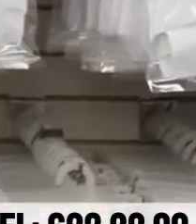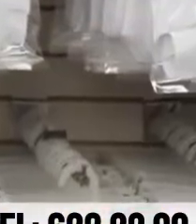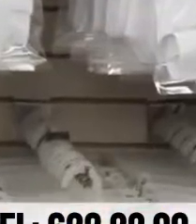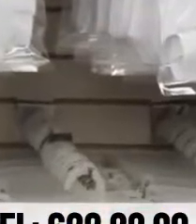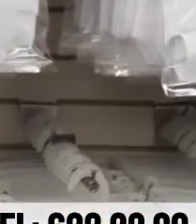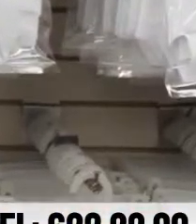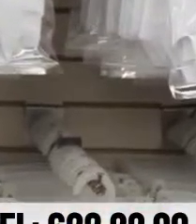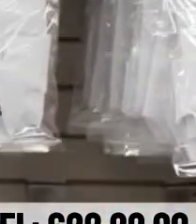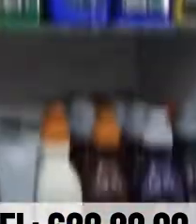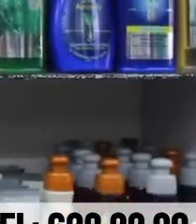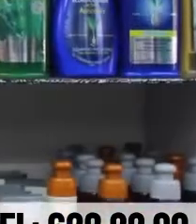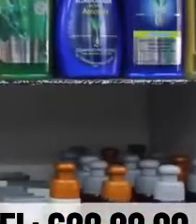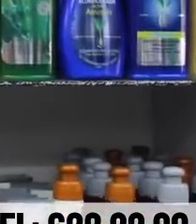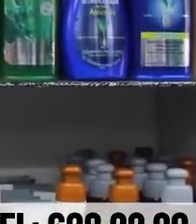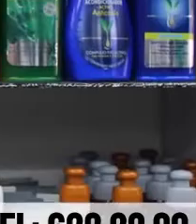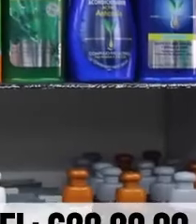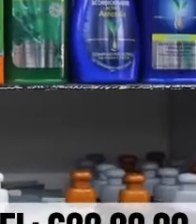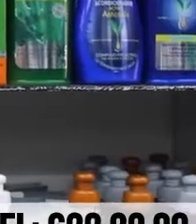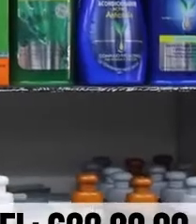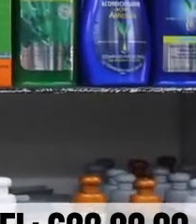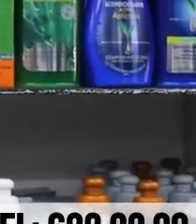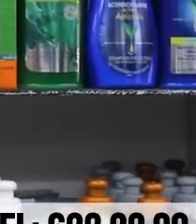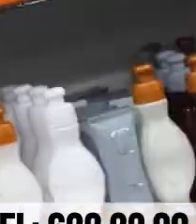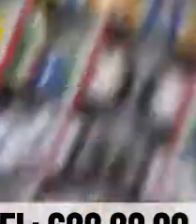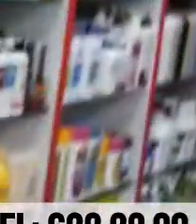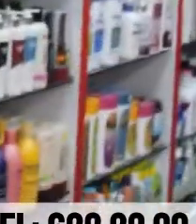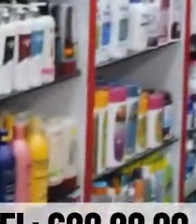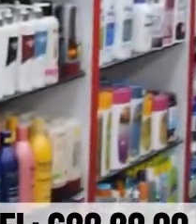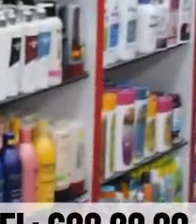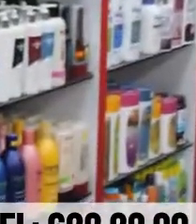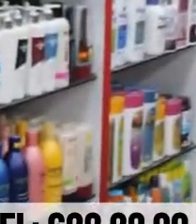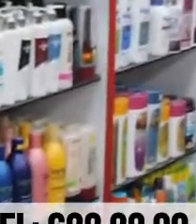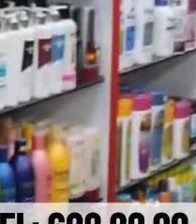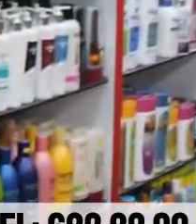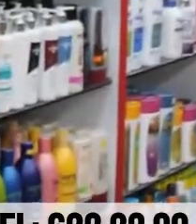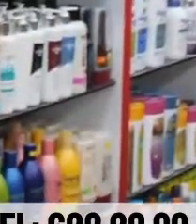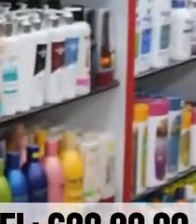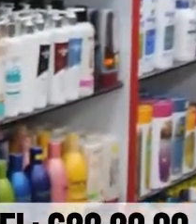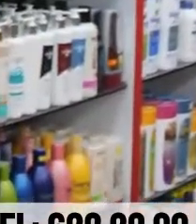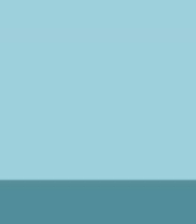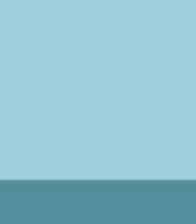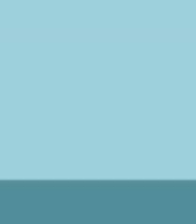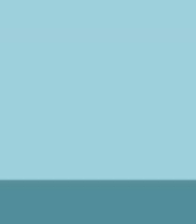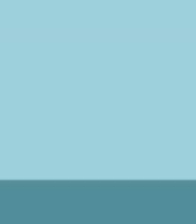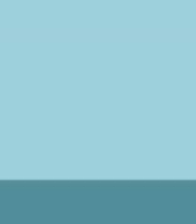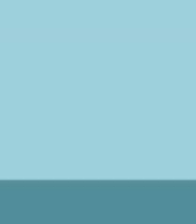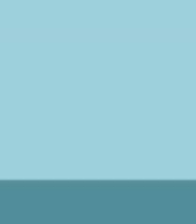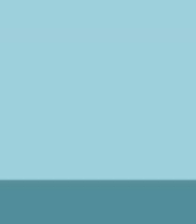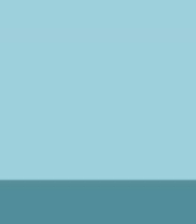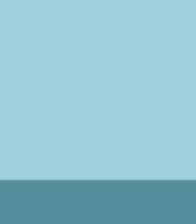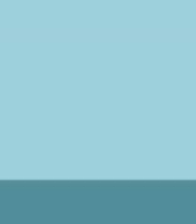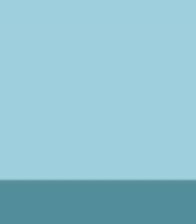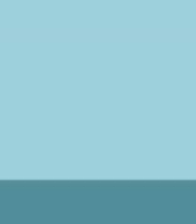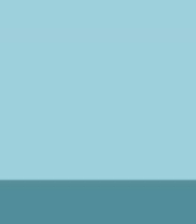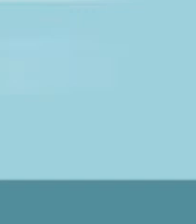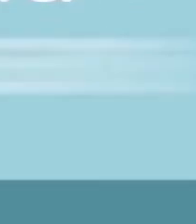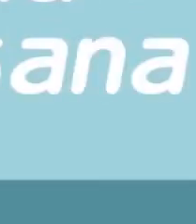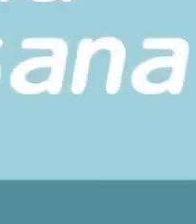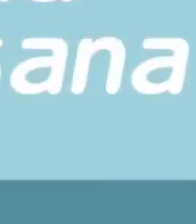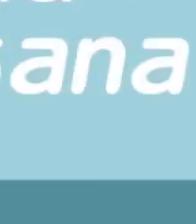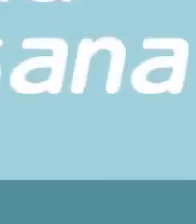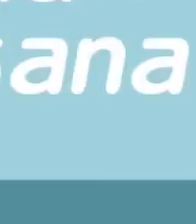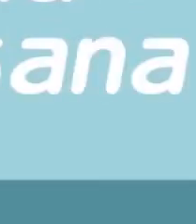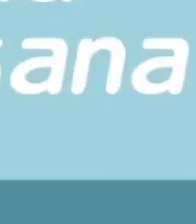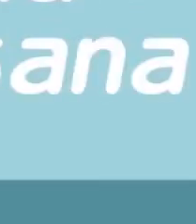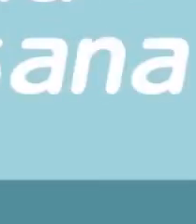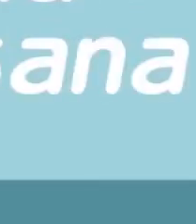escolar. Además, conozca nuestra completa sección de cosméticos y tratamientos de belleza. Atención, les tenemos 5 pasos